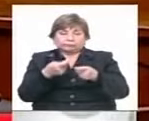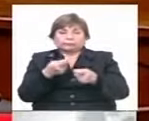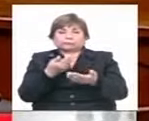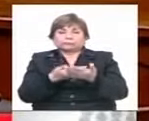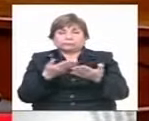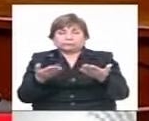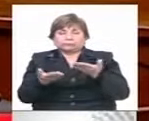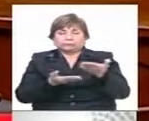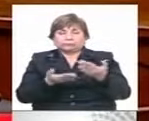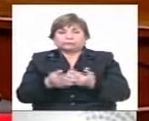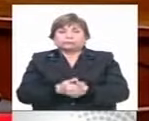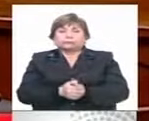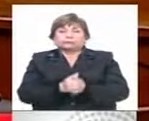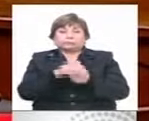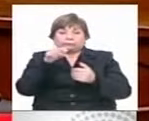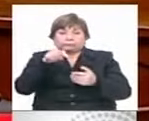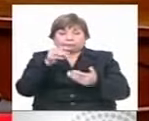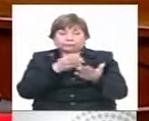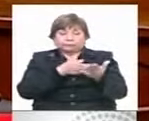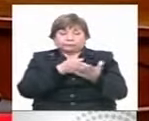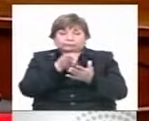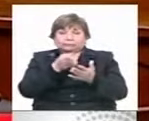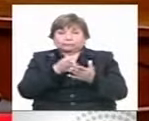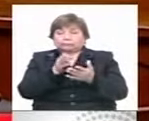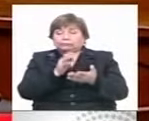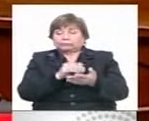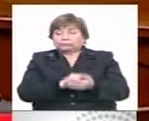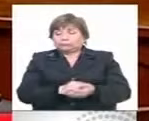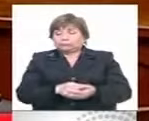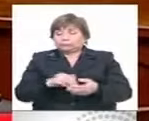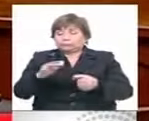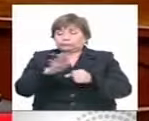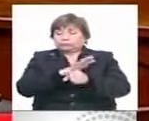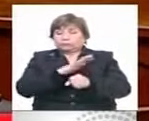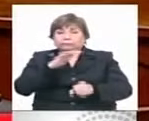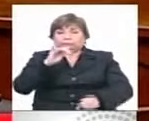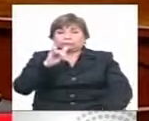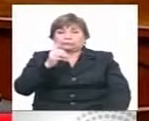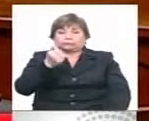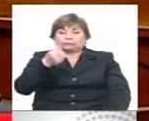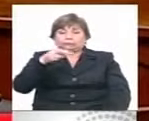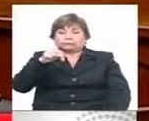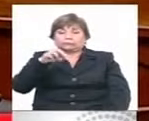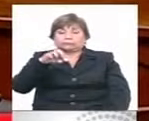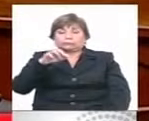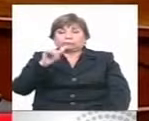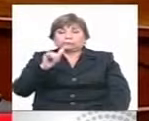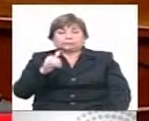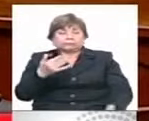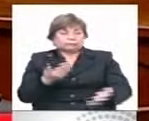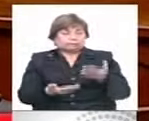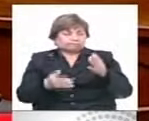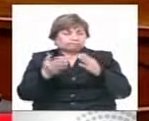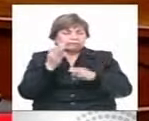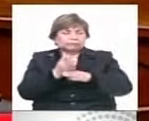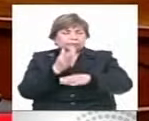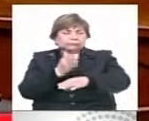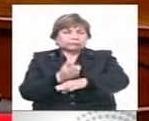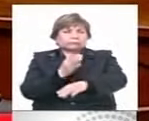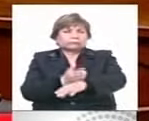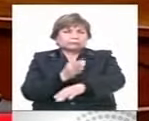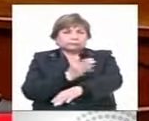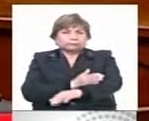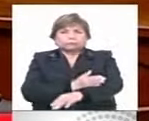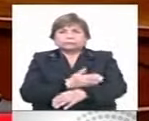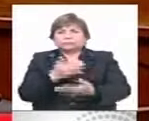servicios. Esta medida, que es diferente a la cobertura de Yanapay, permitirá mejorar en el corto plazo